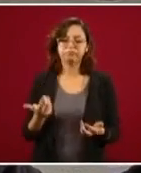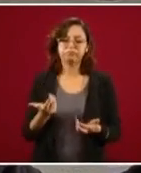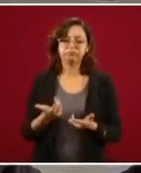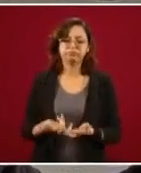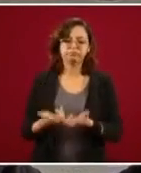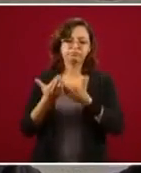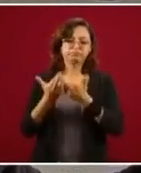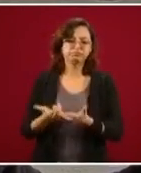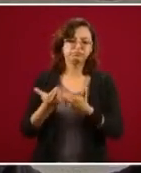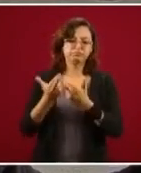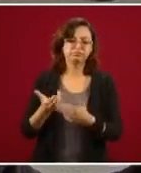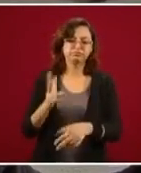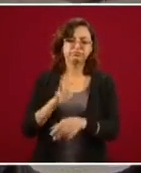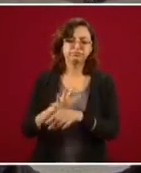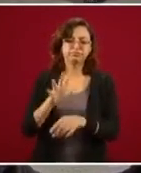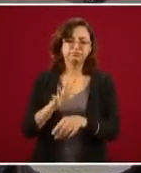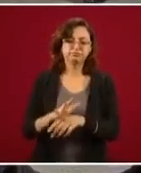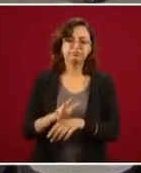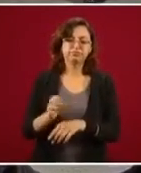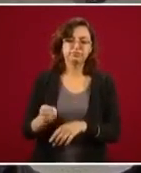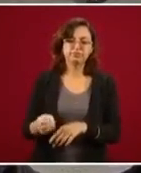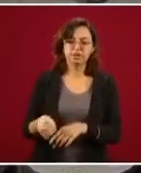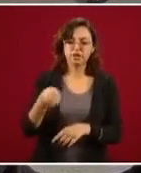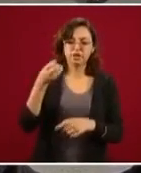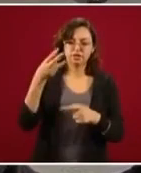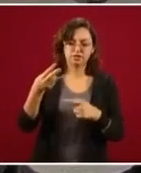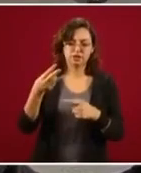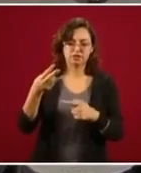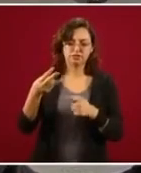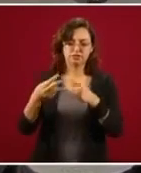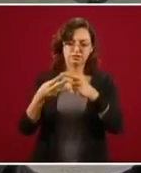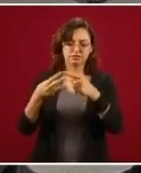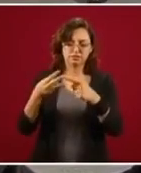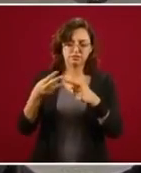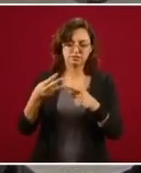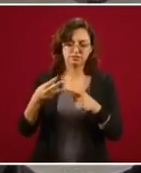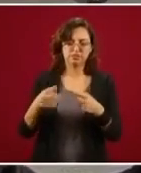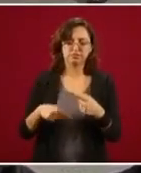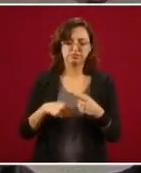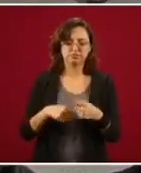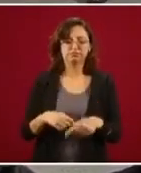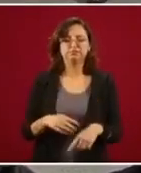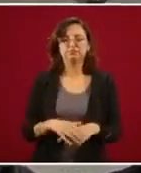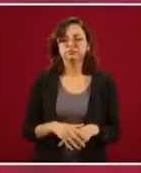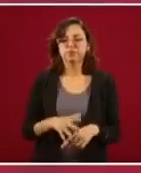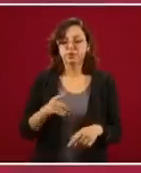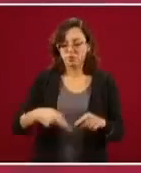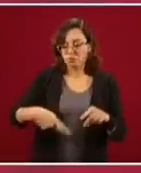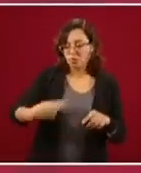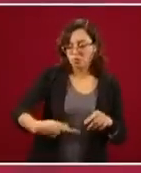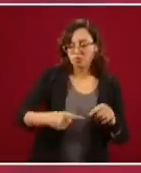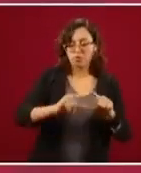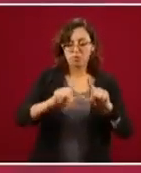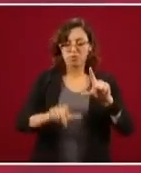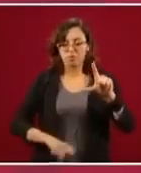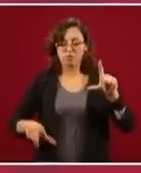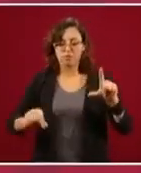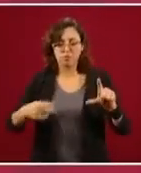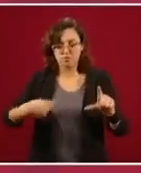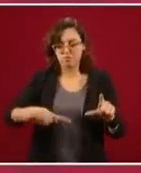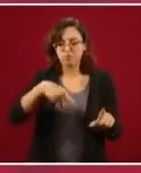concentrado en tres elementos. El primero es en la producción nacional de